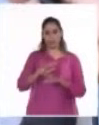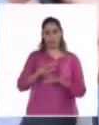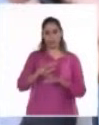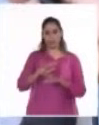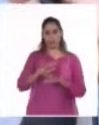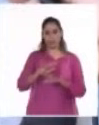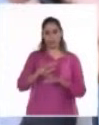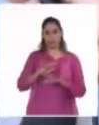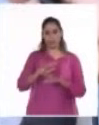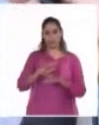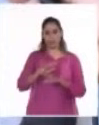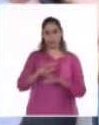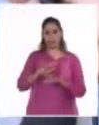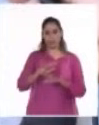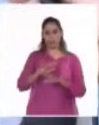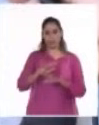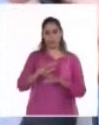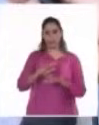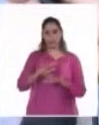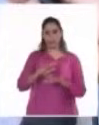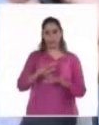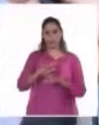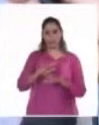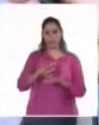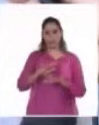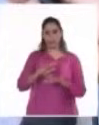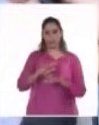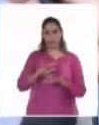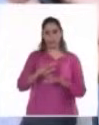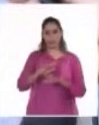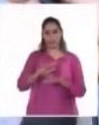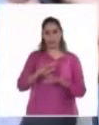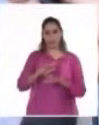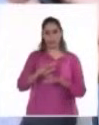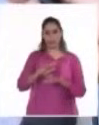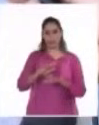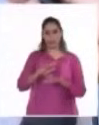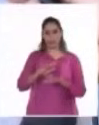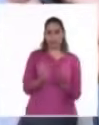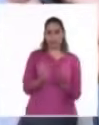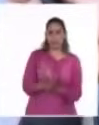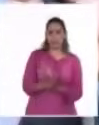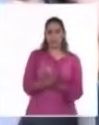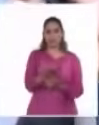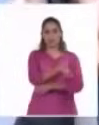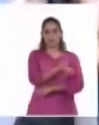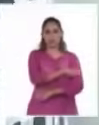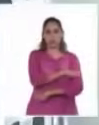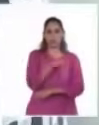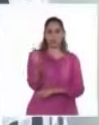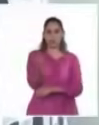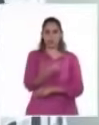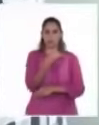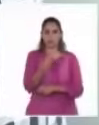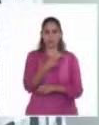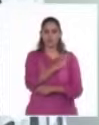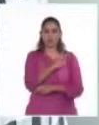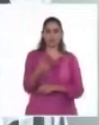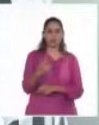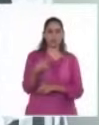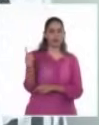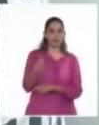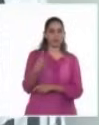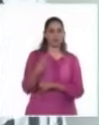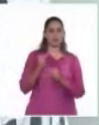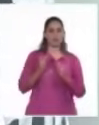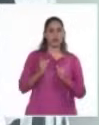comunista Así que chao a ver qué más hay que decir ahí es resistir el comandante Cuántas veces